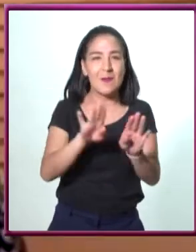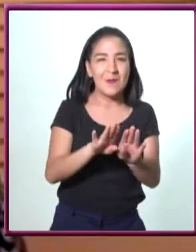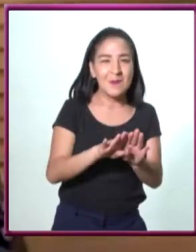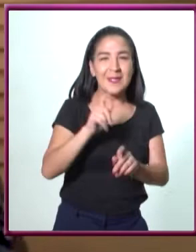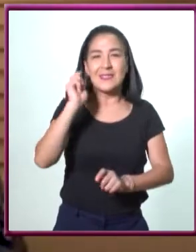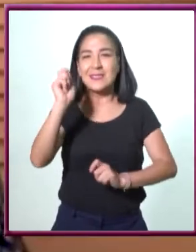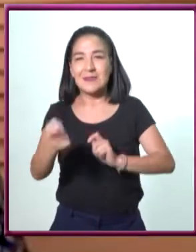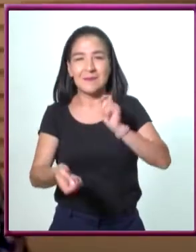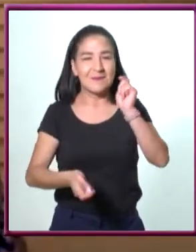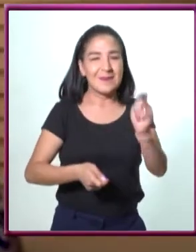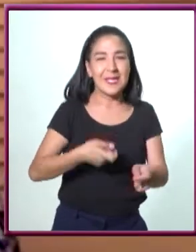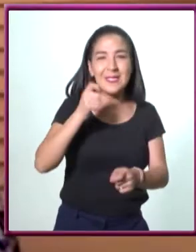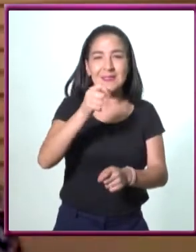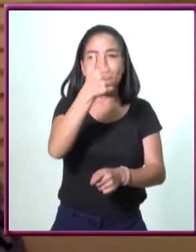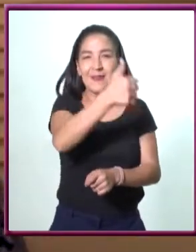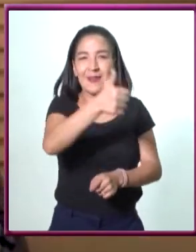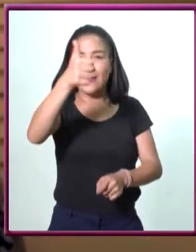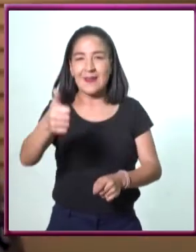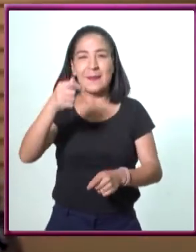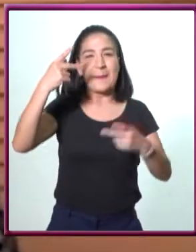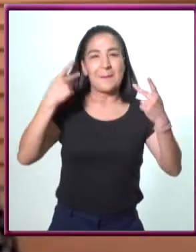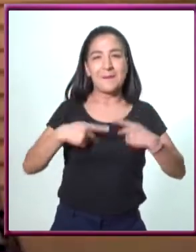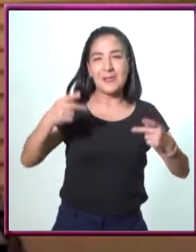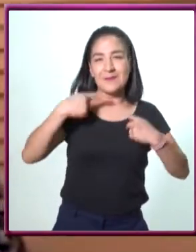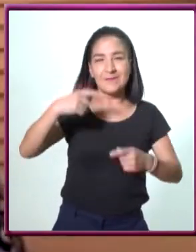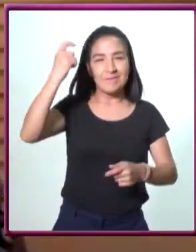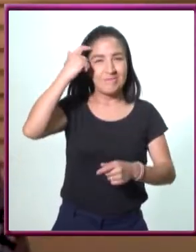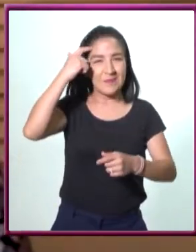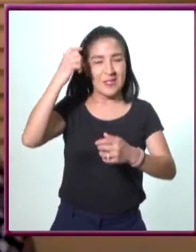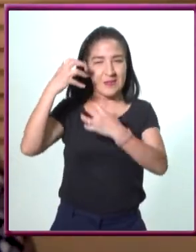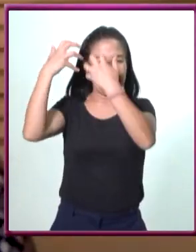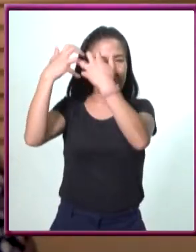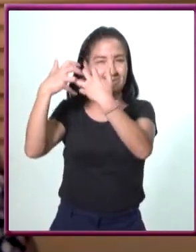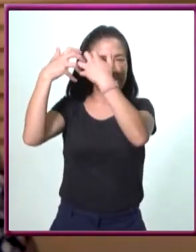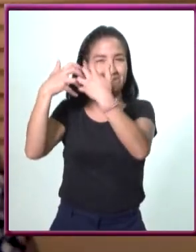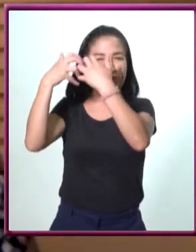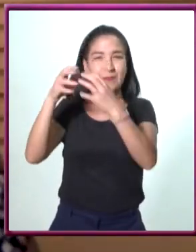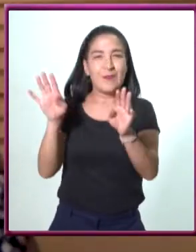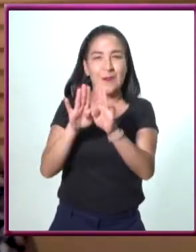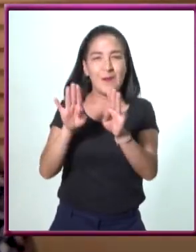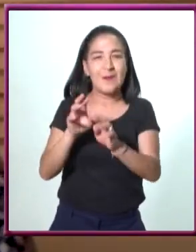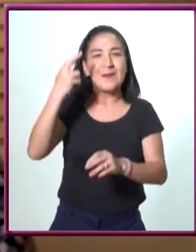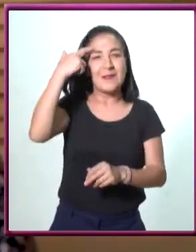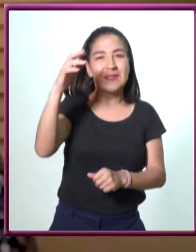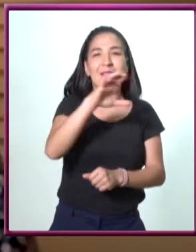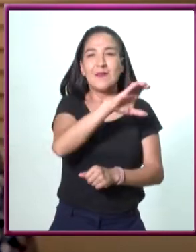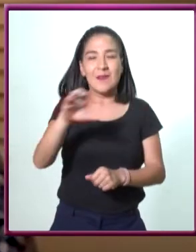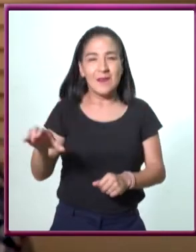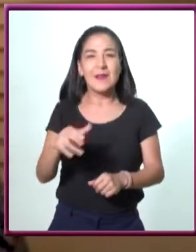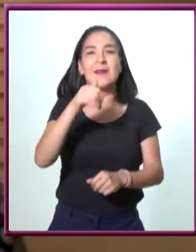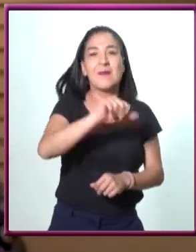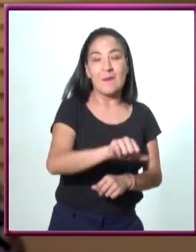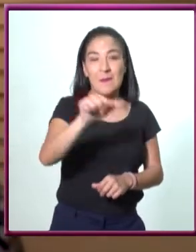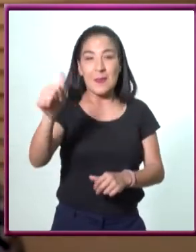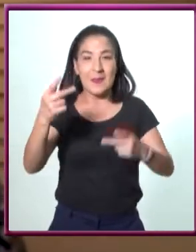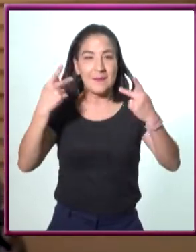inferir lo que pasa en la mente de las otras personas. Esto es reconocer que las otras personas